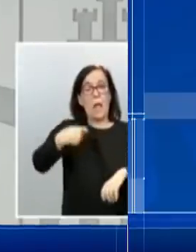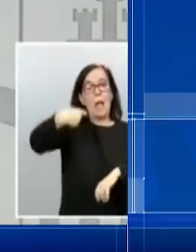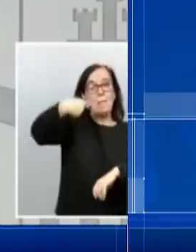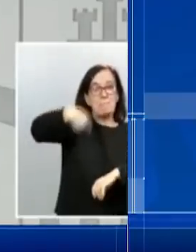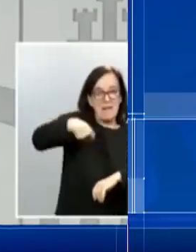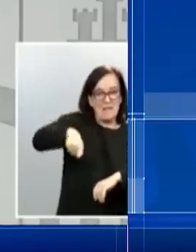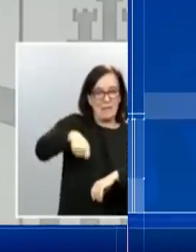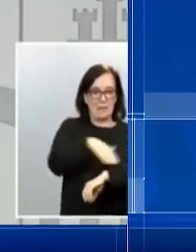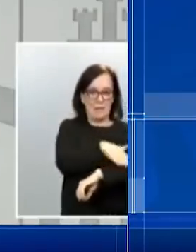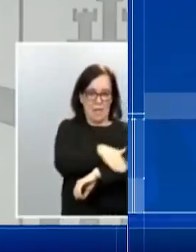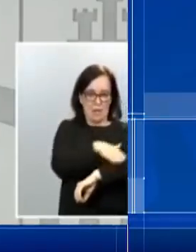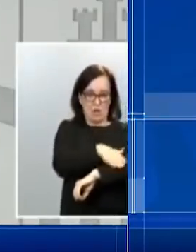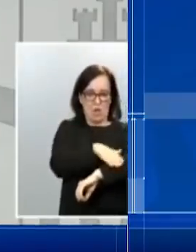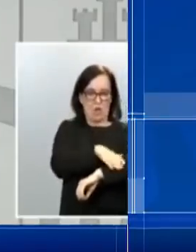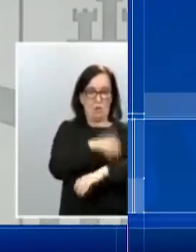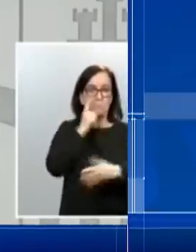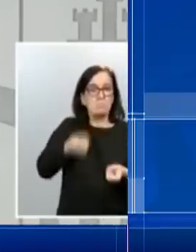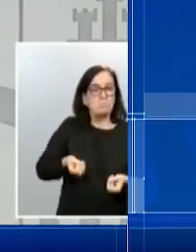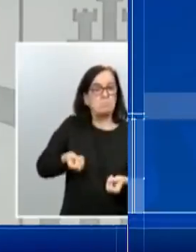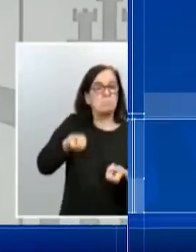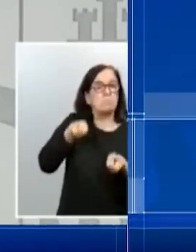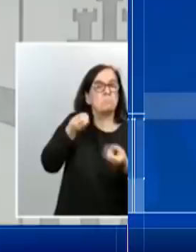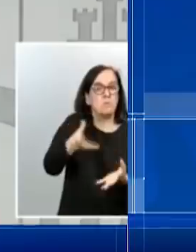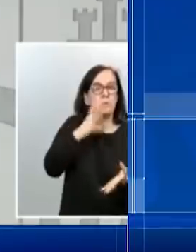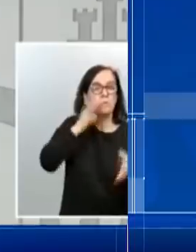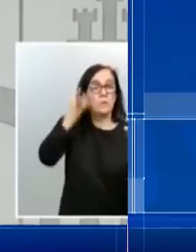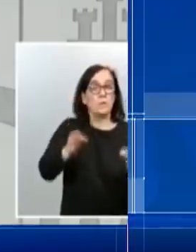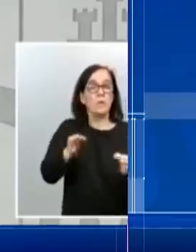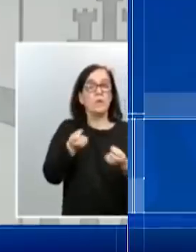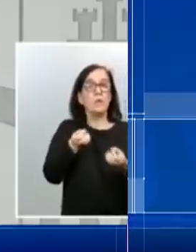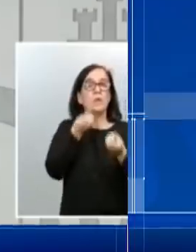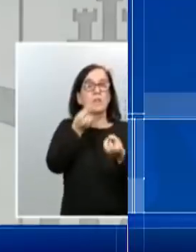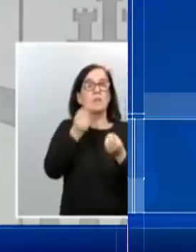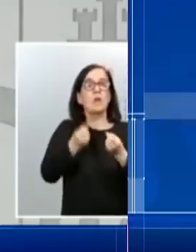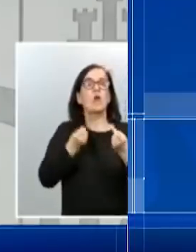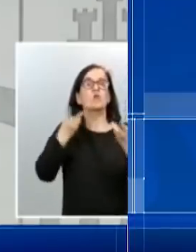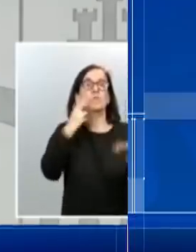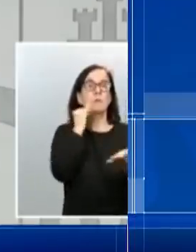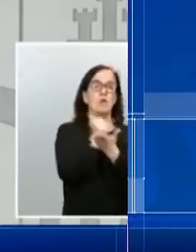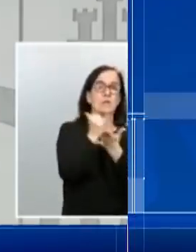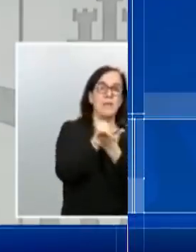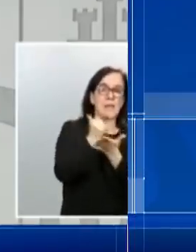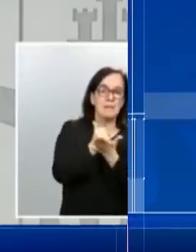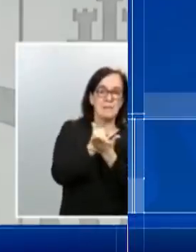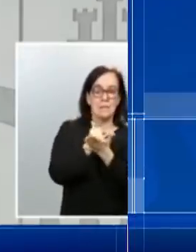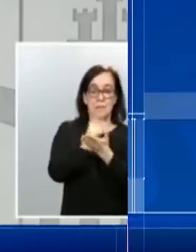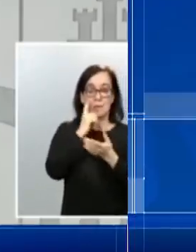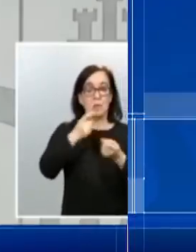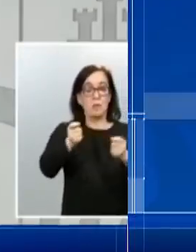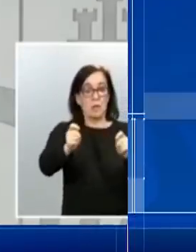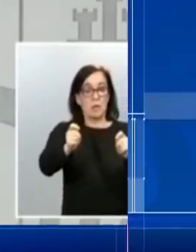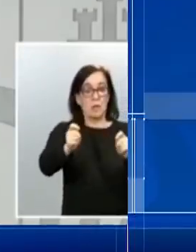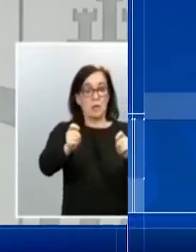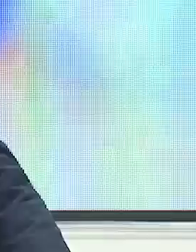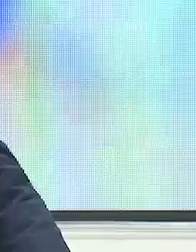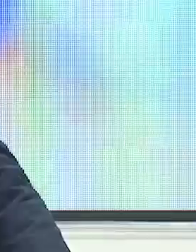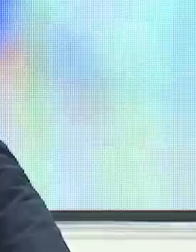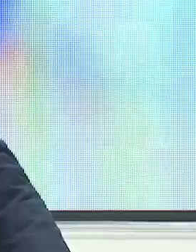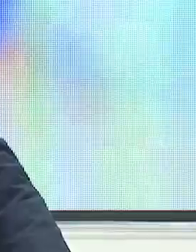ha facilitado a la OCDE, conforme a la información de número de test diagnósticos que nos han facilitado las comunidades